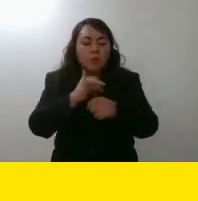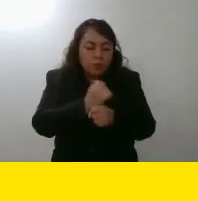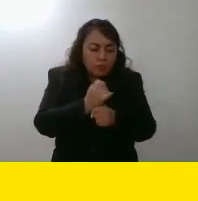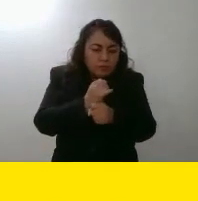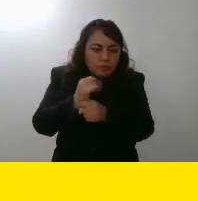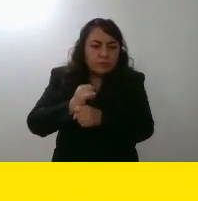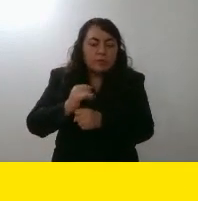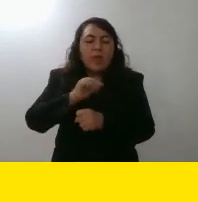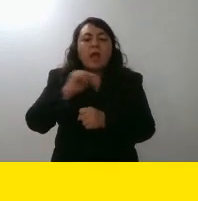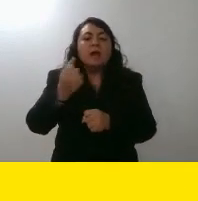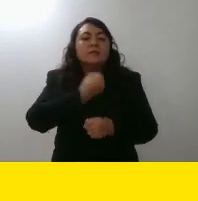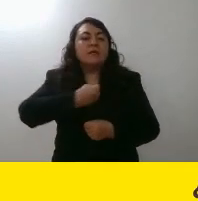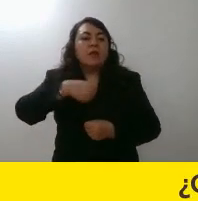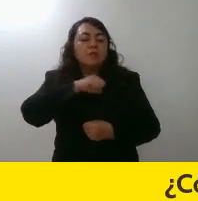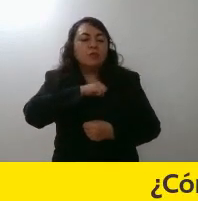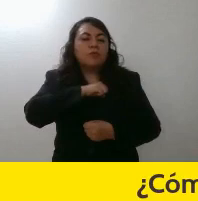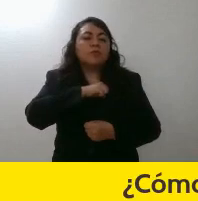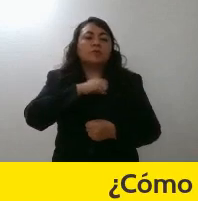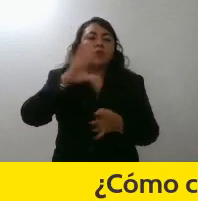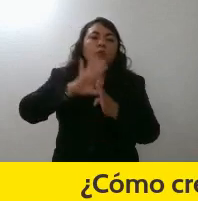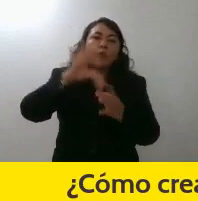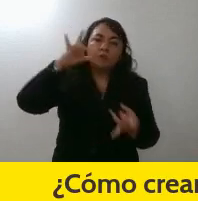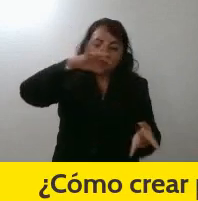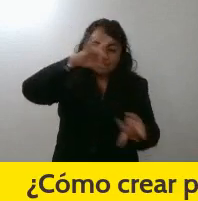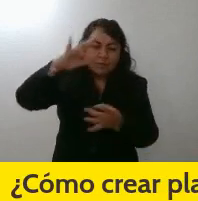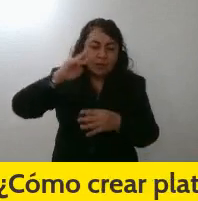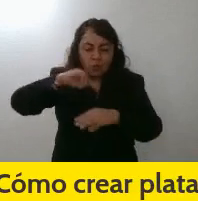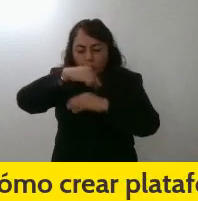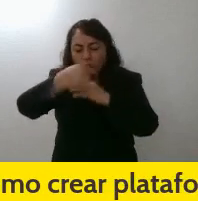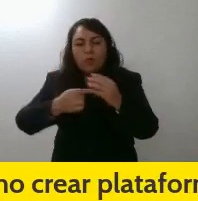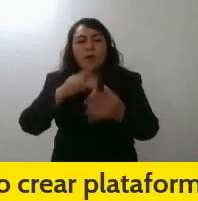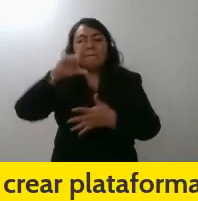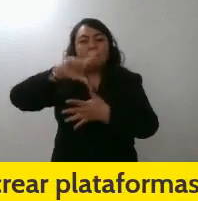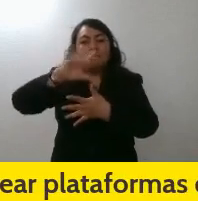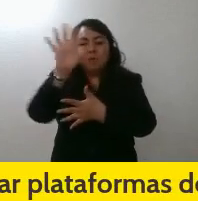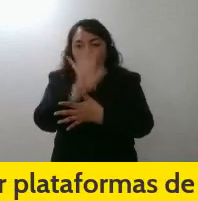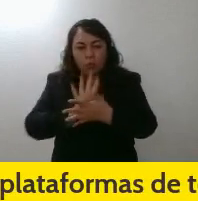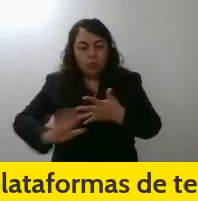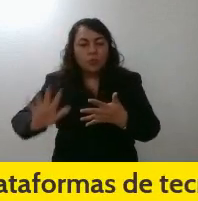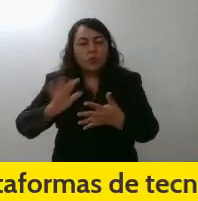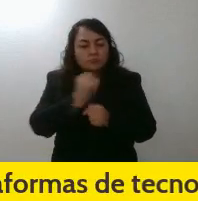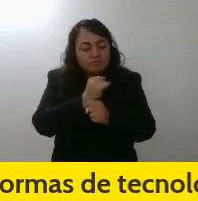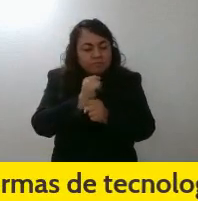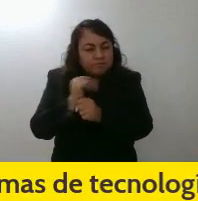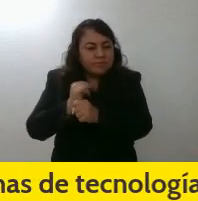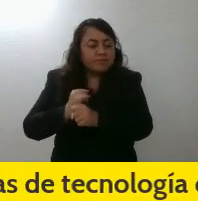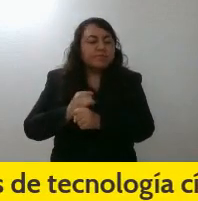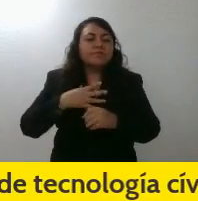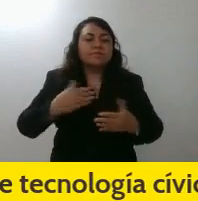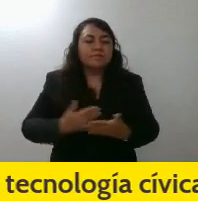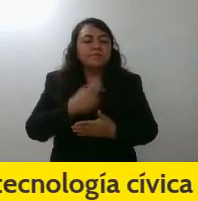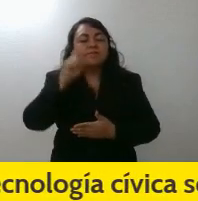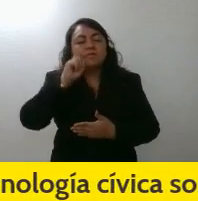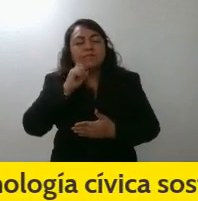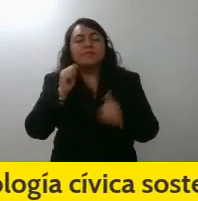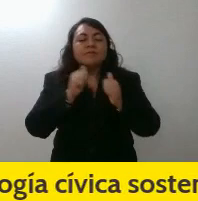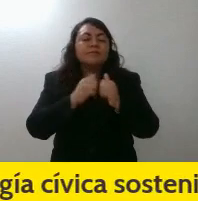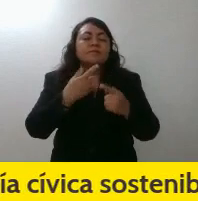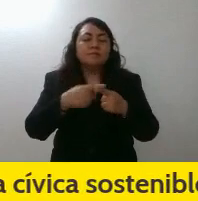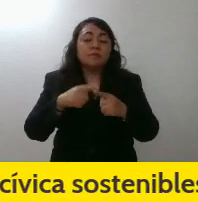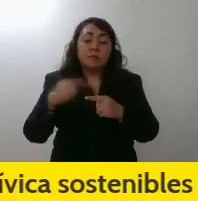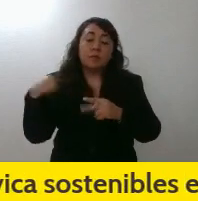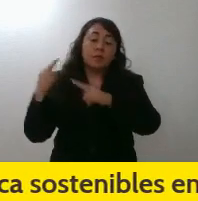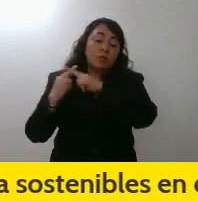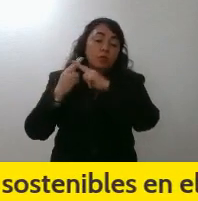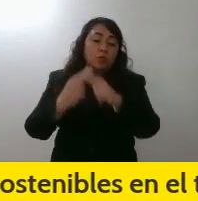servicios de salud sexual para toda América Latina. Y es muy loco porque justo este año ¿dónde? Cumple 10